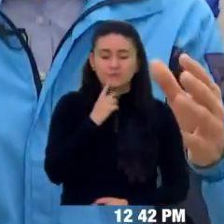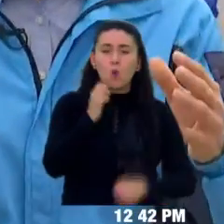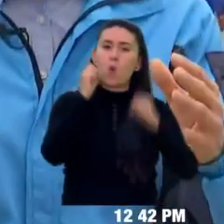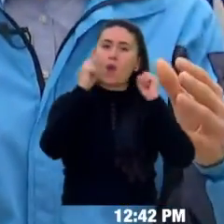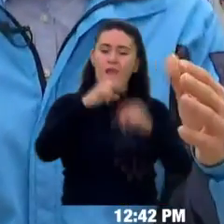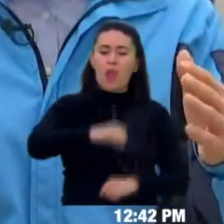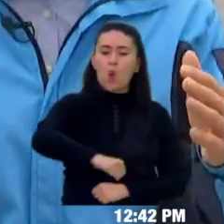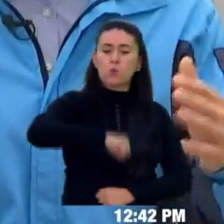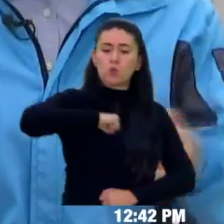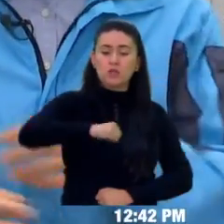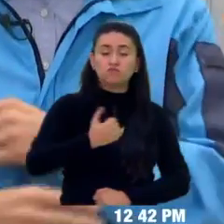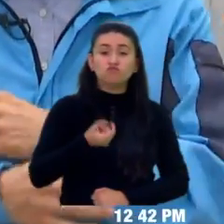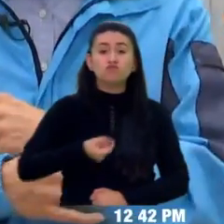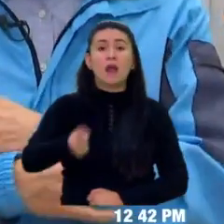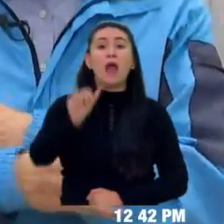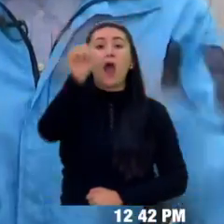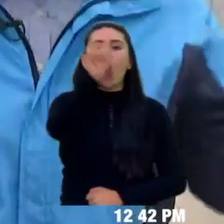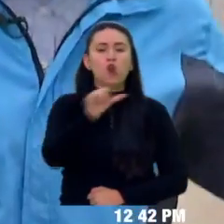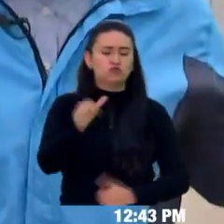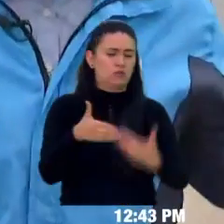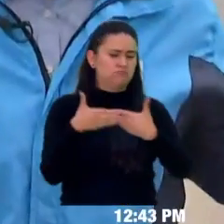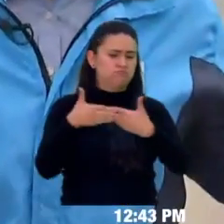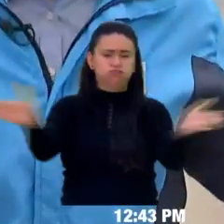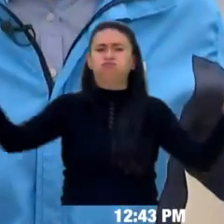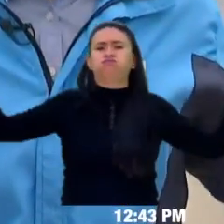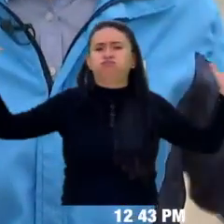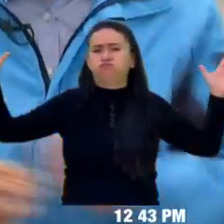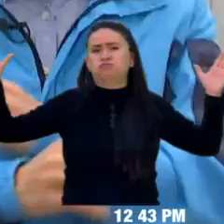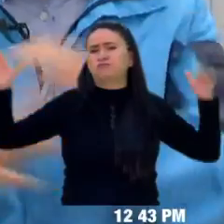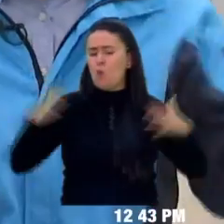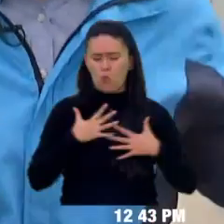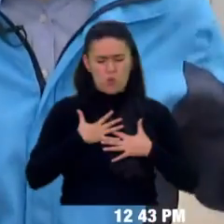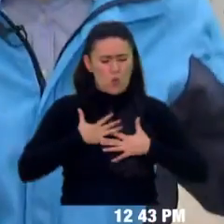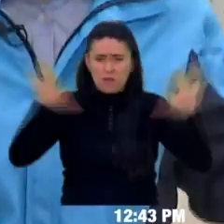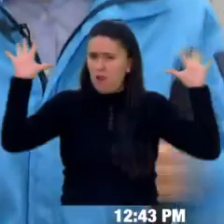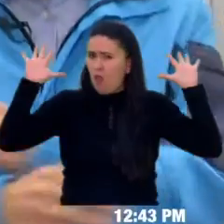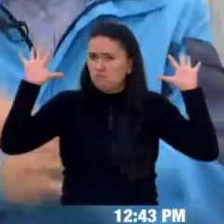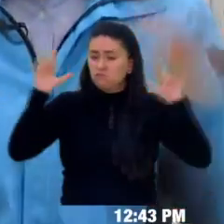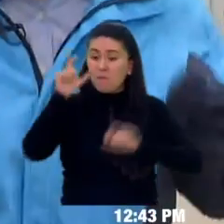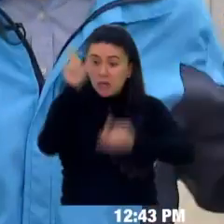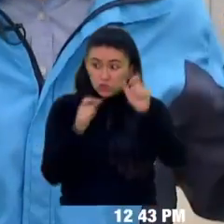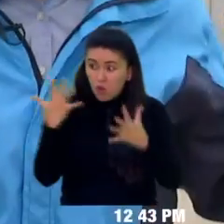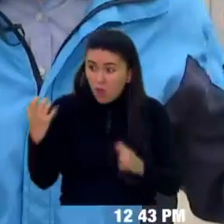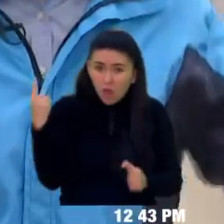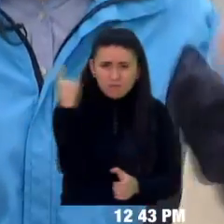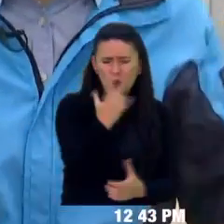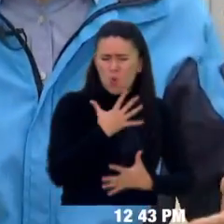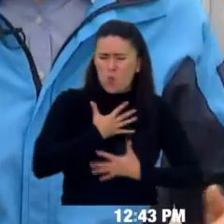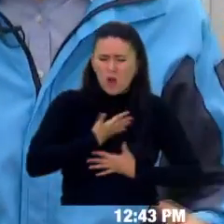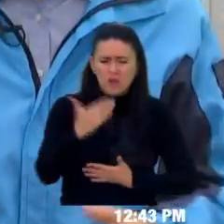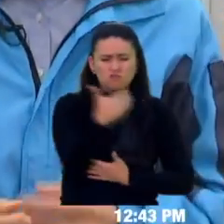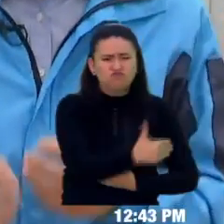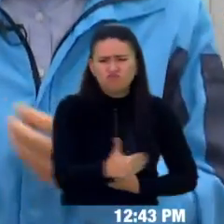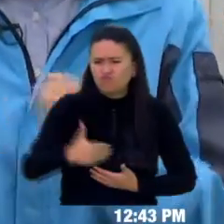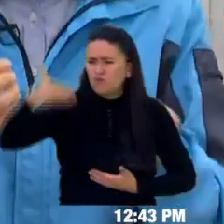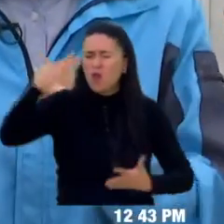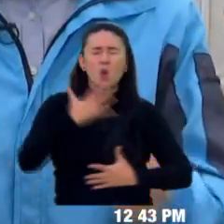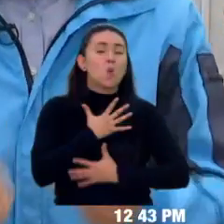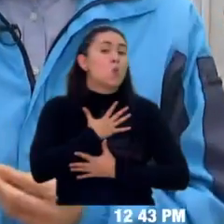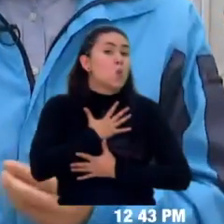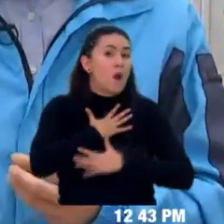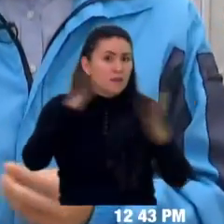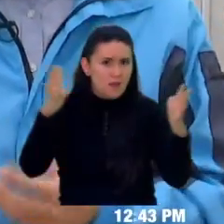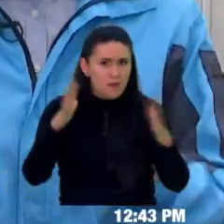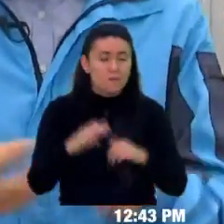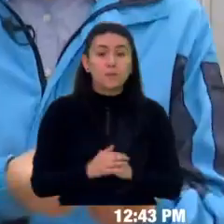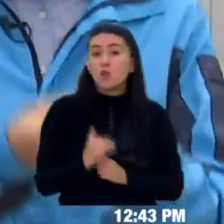ahora en agosto pueda haber vacunación completamente sin barreras, que el que quiera venir a vacunarse, cualquier grupo de edad, pueda. Porque lo que sí no puede